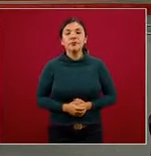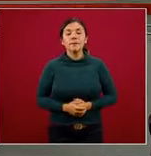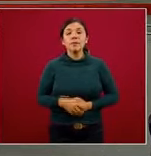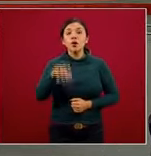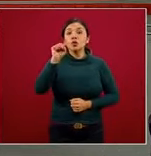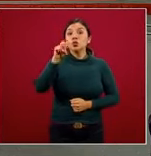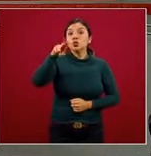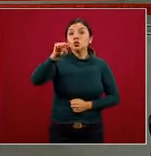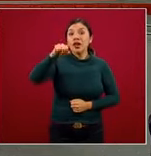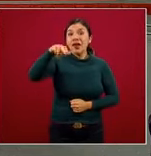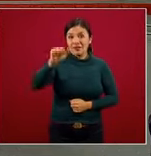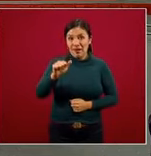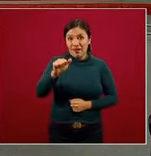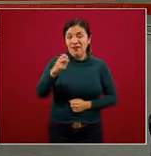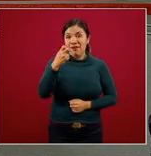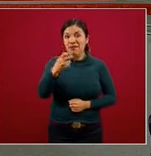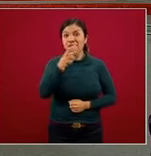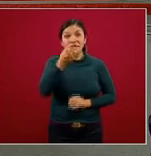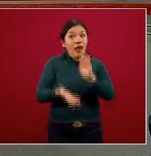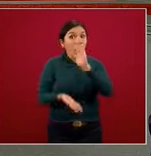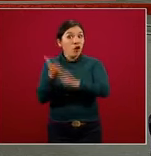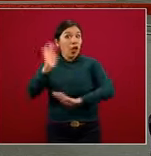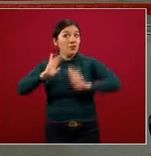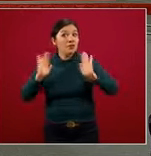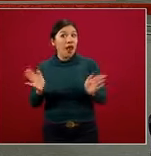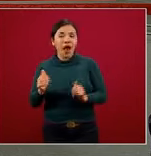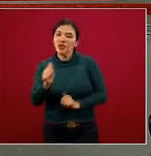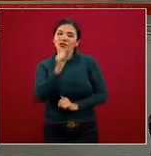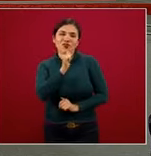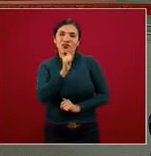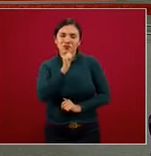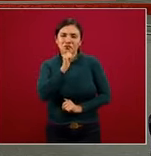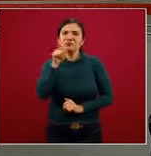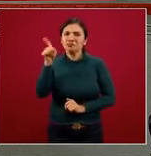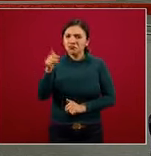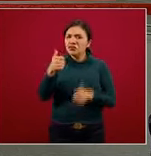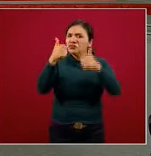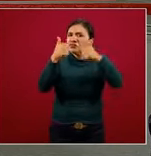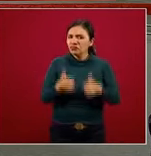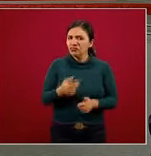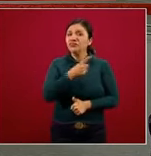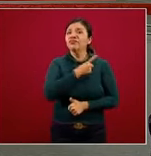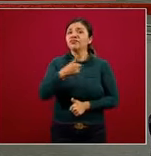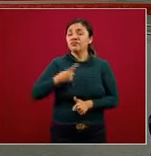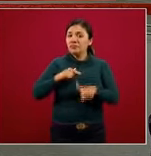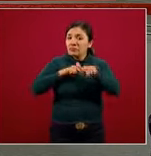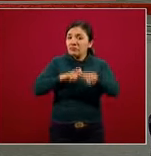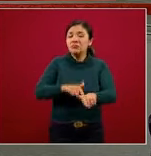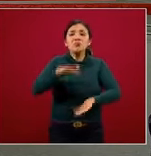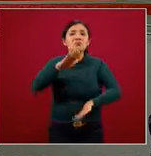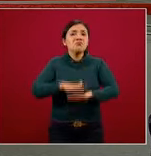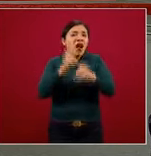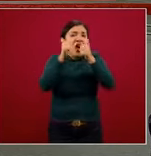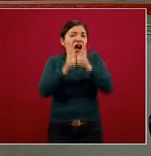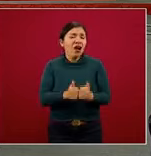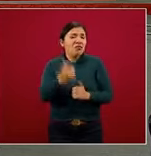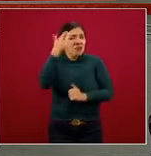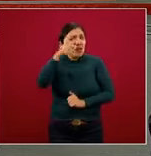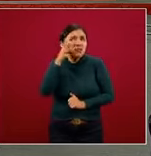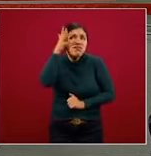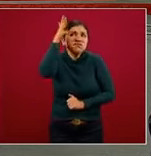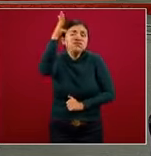Susana a distancia, por eso aquí dice, no se ha ido y ella debe permanecer por siempre con